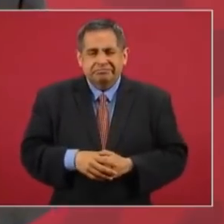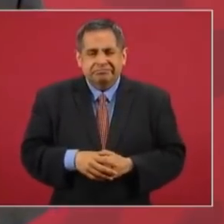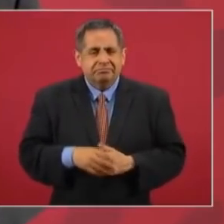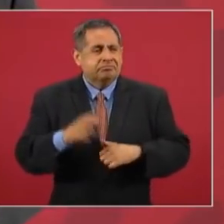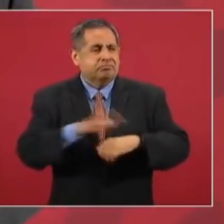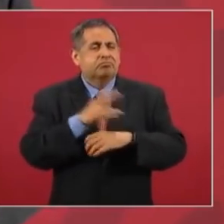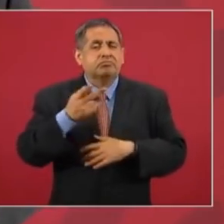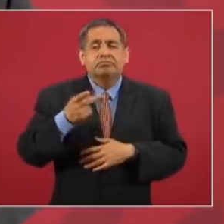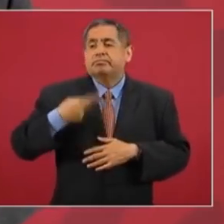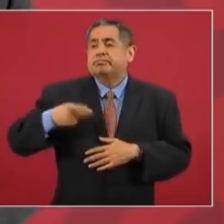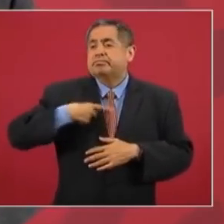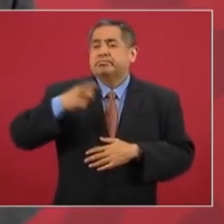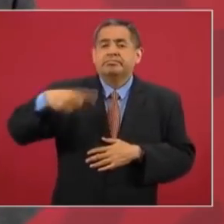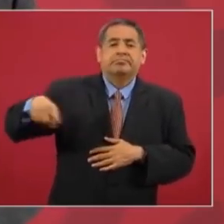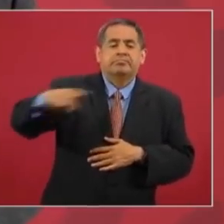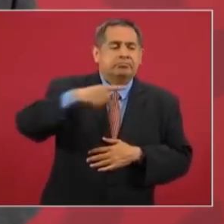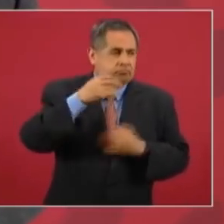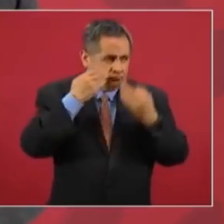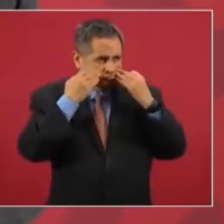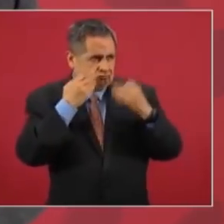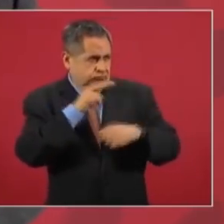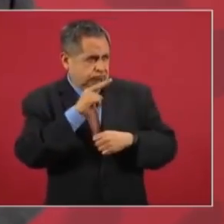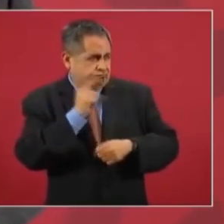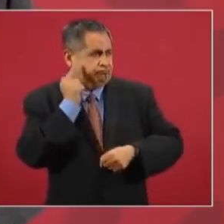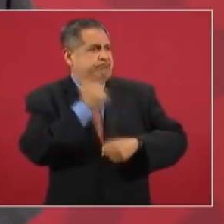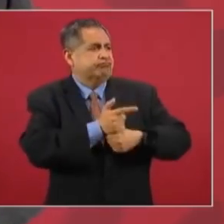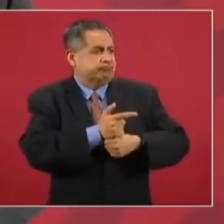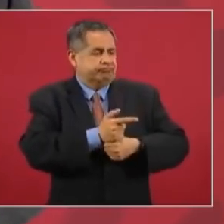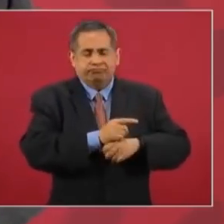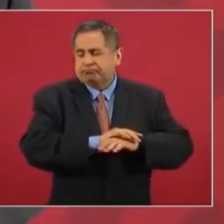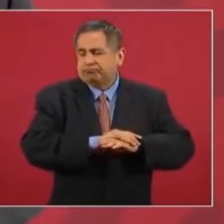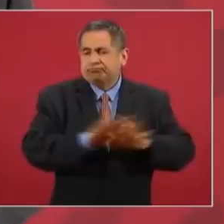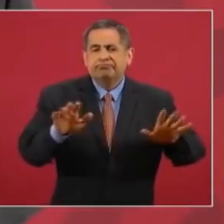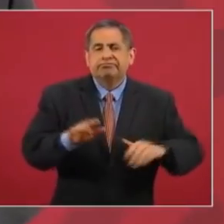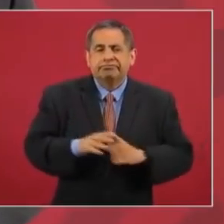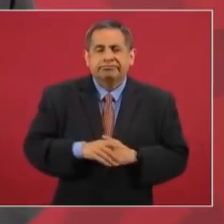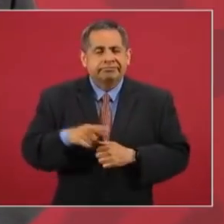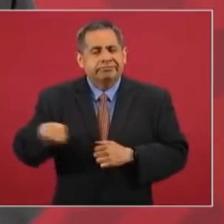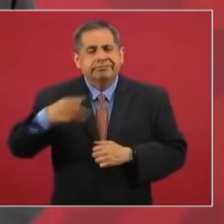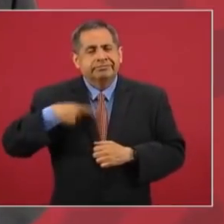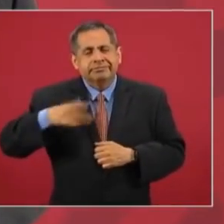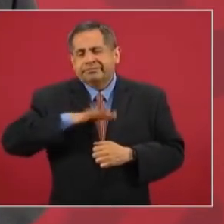porque la gente va a saber, sabe